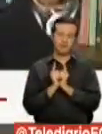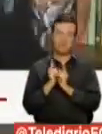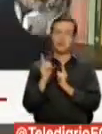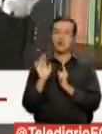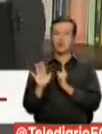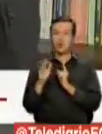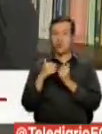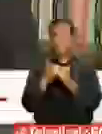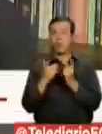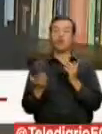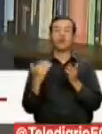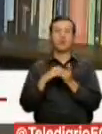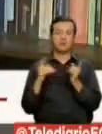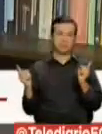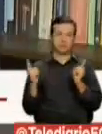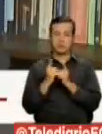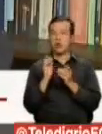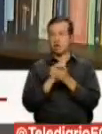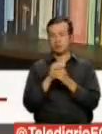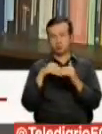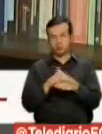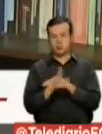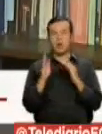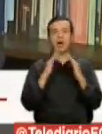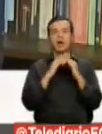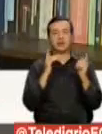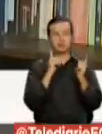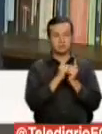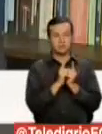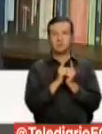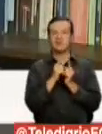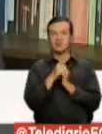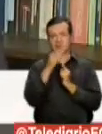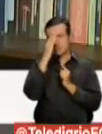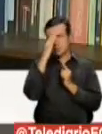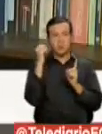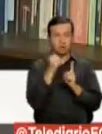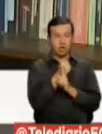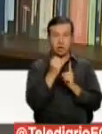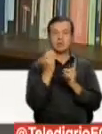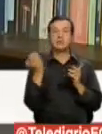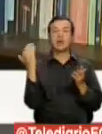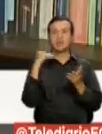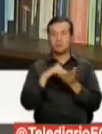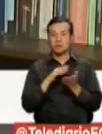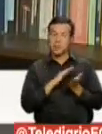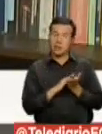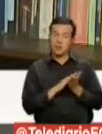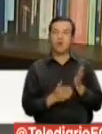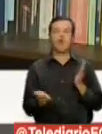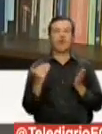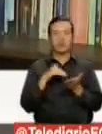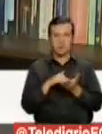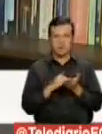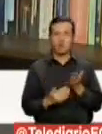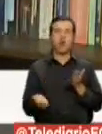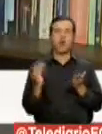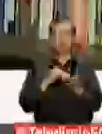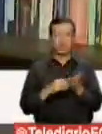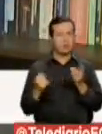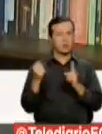cónyuge, vuelve a introducirse al domicilio. Es lo que se llama, en temas de género, ese ciclo